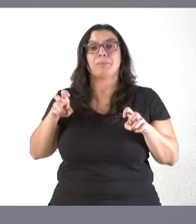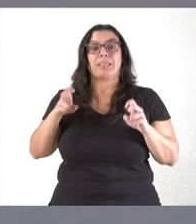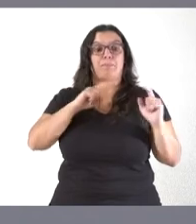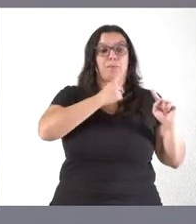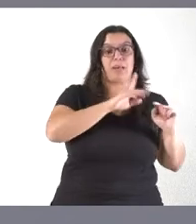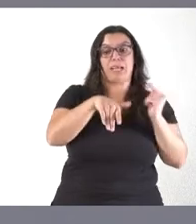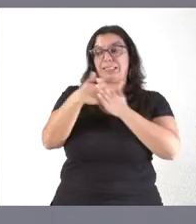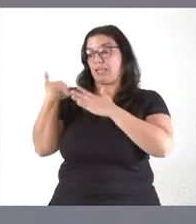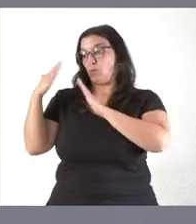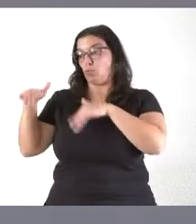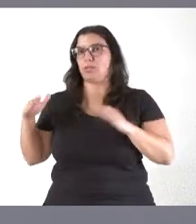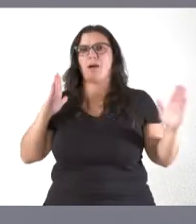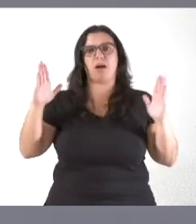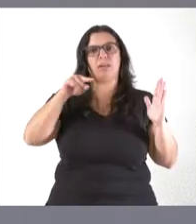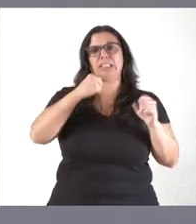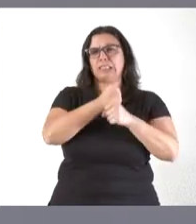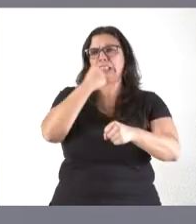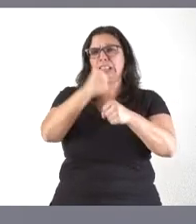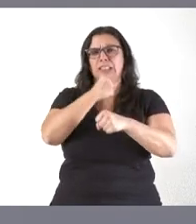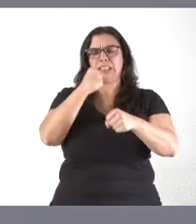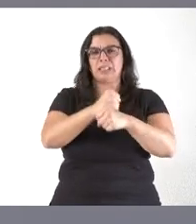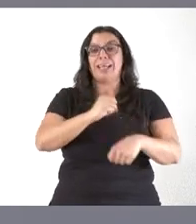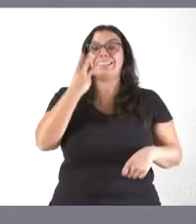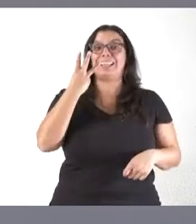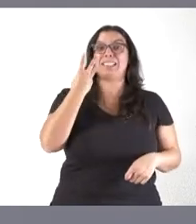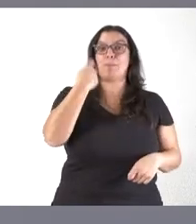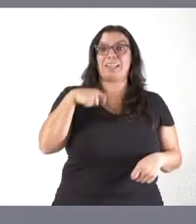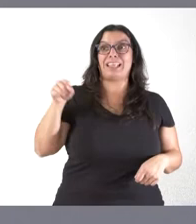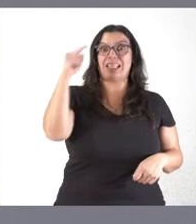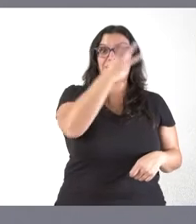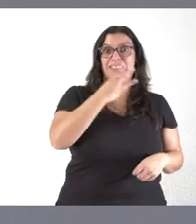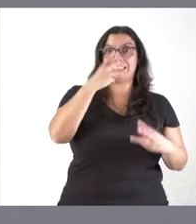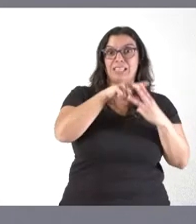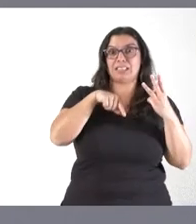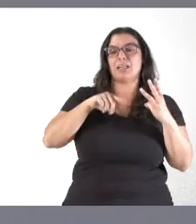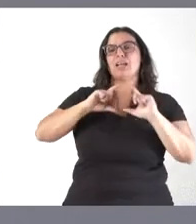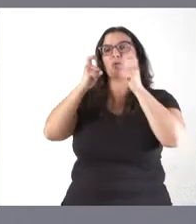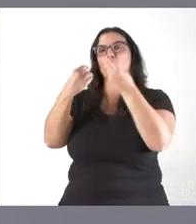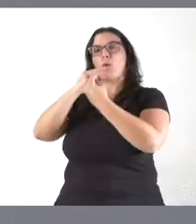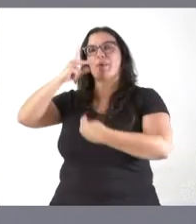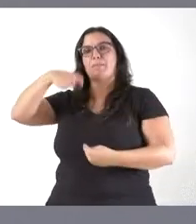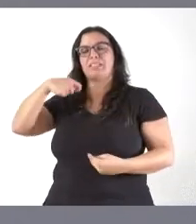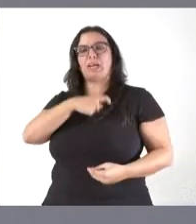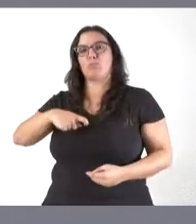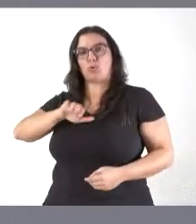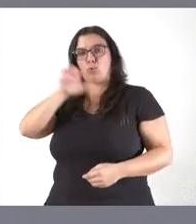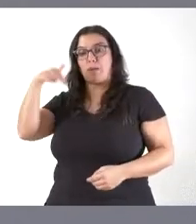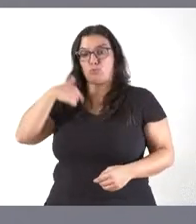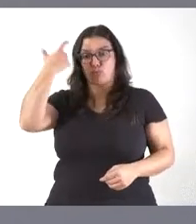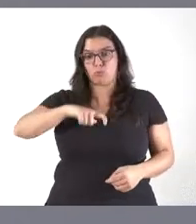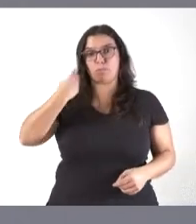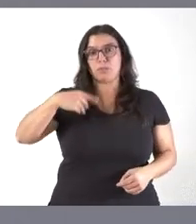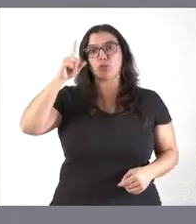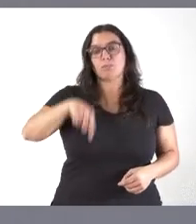un trabajo muy intenso los tres presidentes se reunieron con la vicepresidenta de la comisión europea yo mismo tuve la ocasión de tener